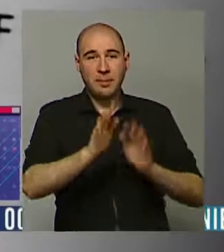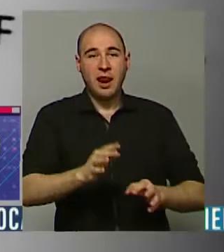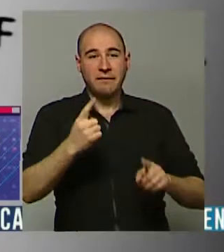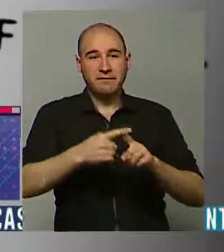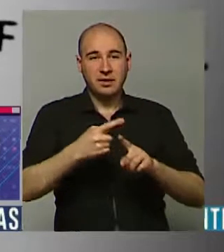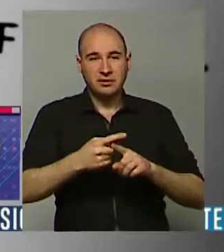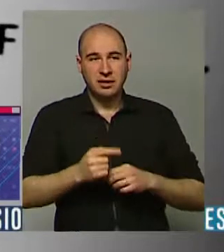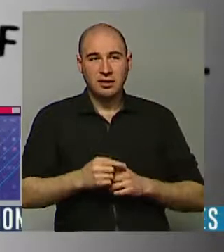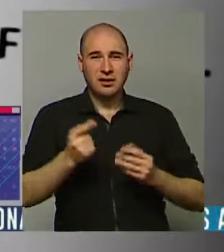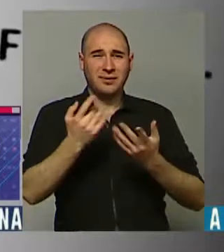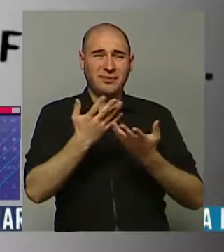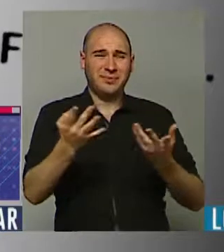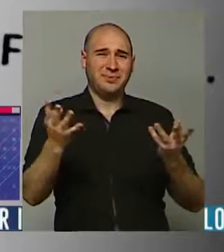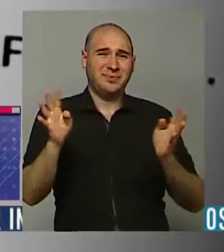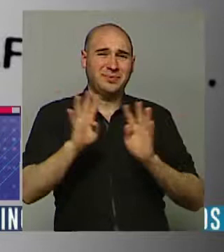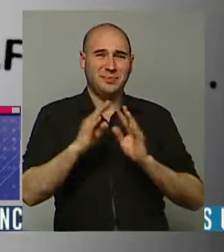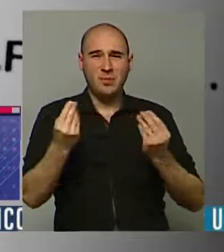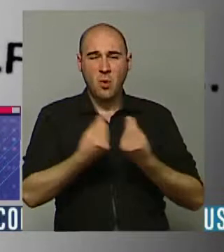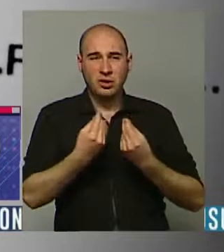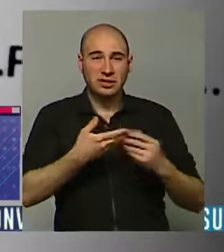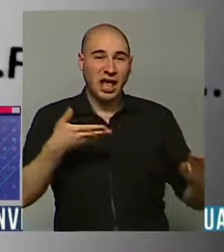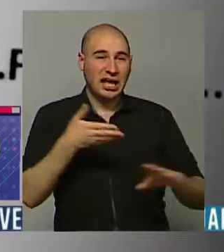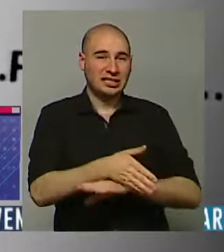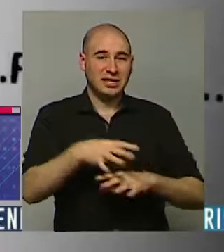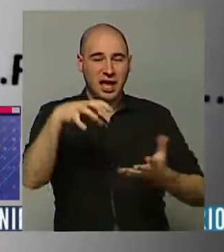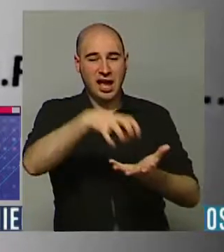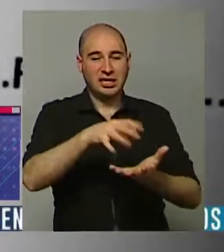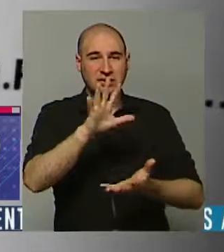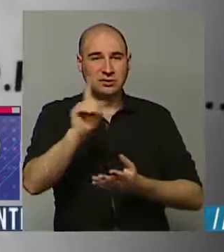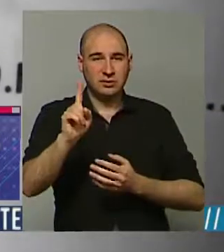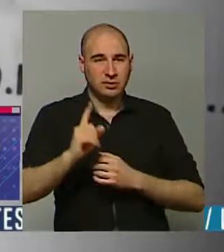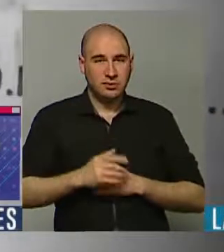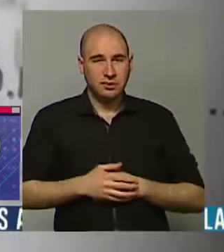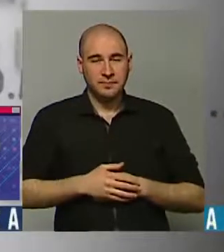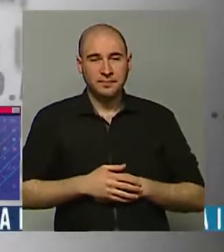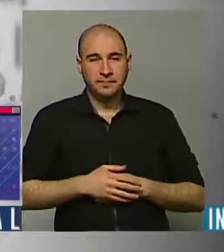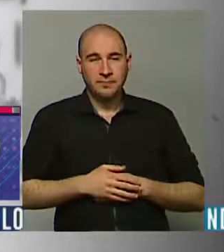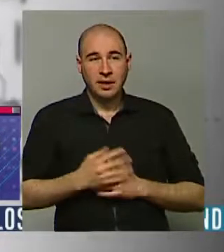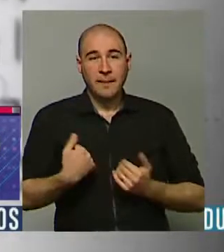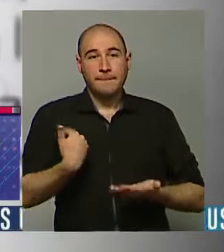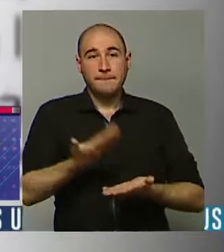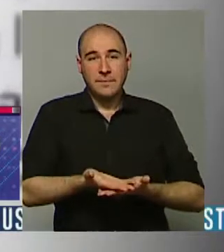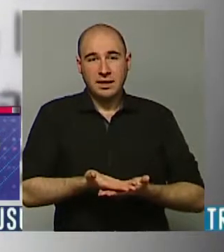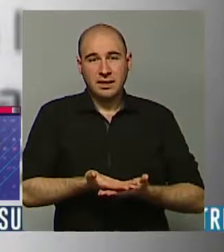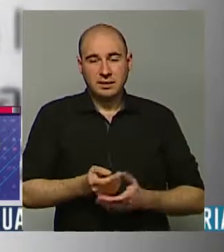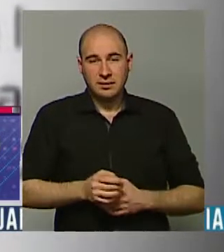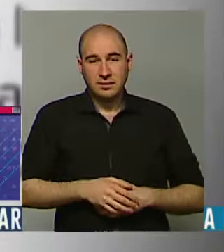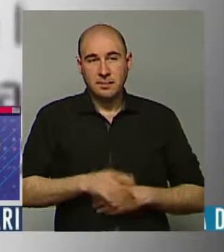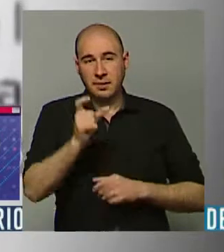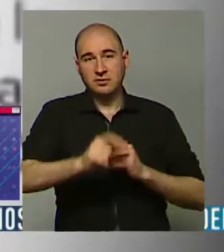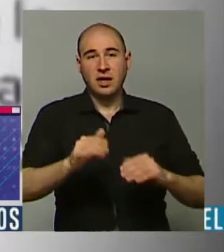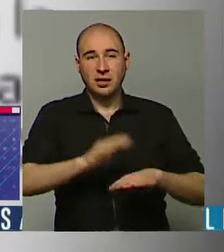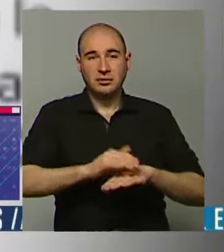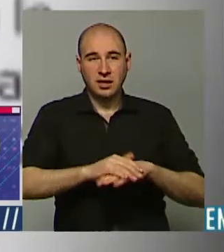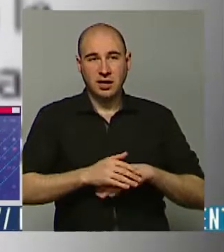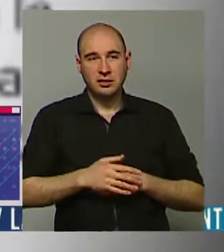evento multitudinario para entrar al Área 51 y, digamos, pedirle a las, a las